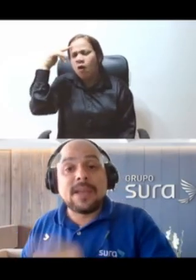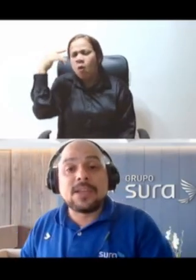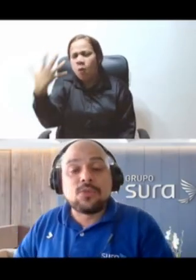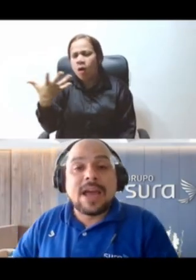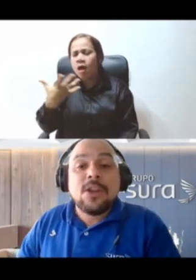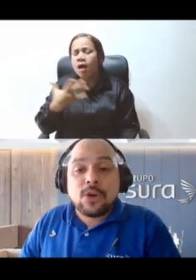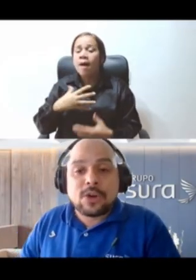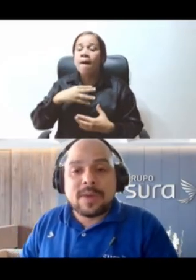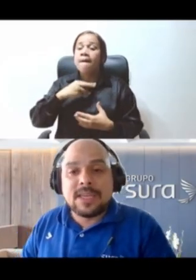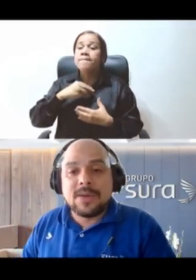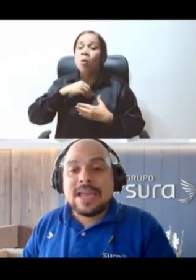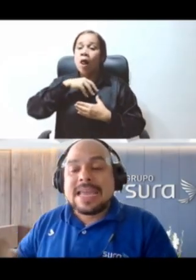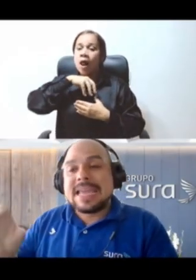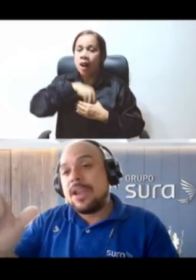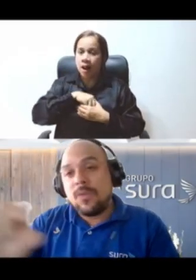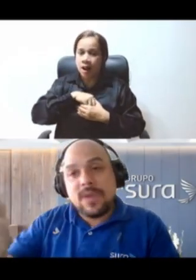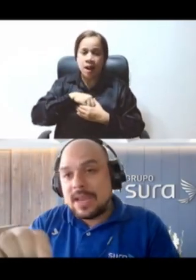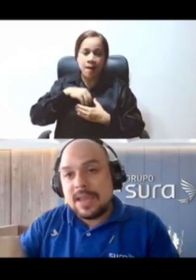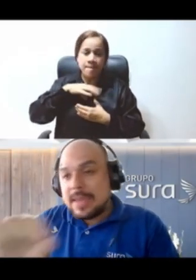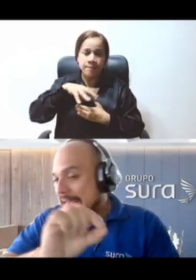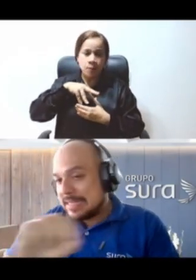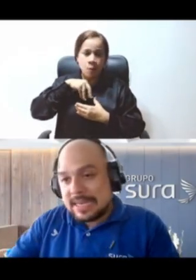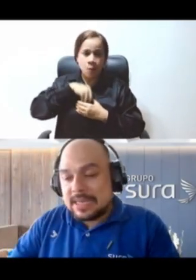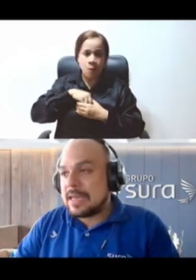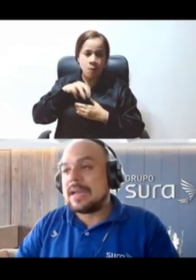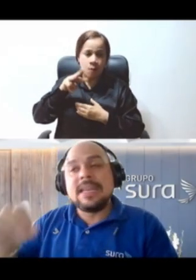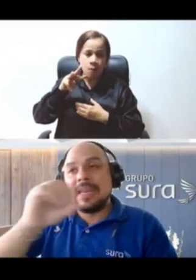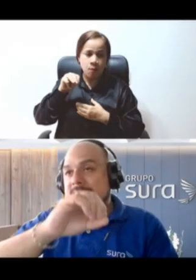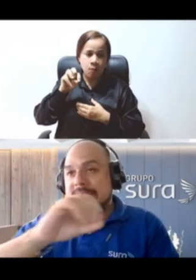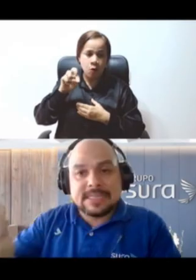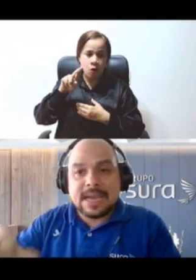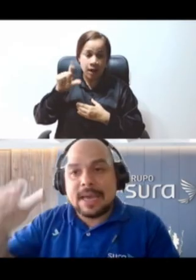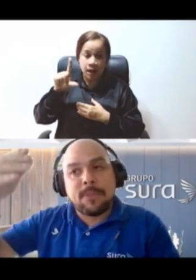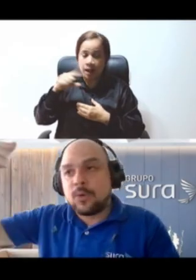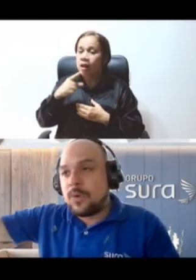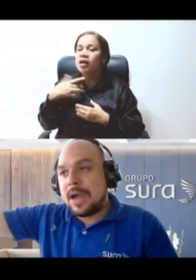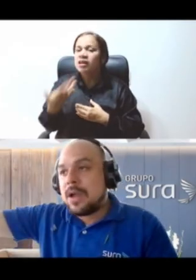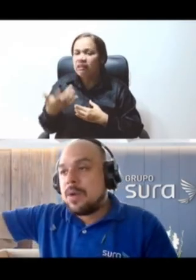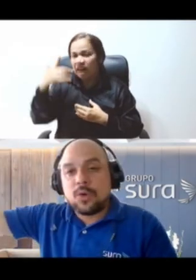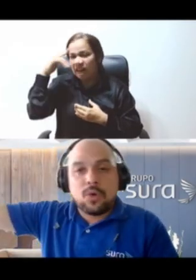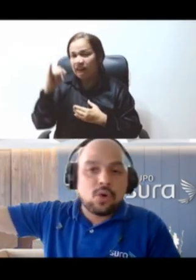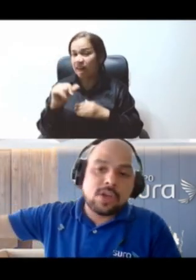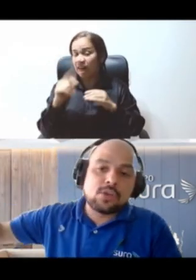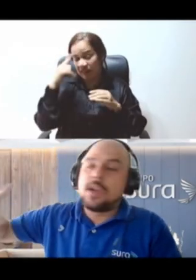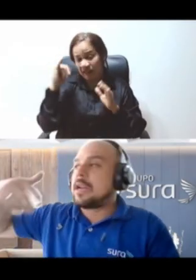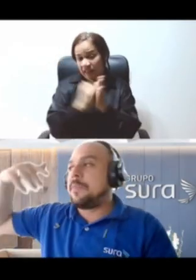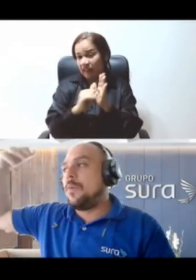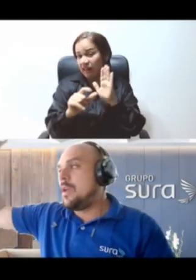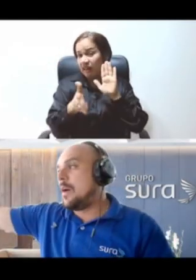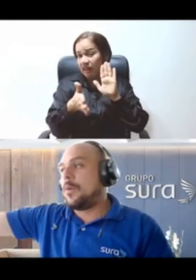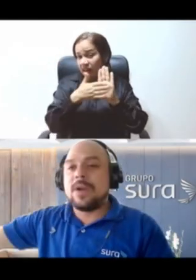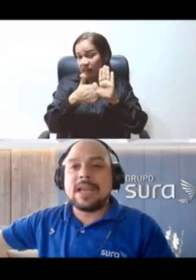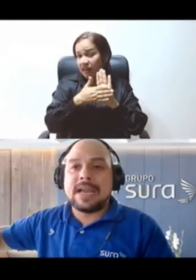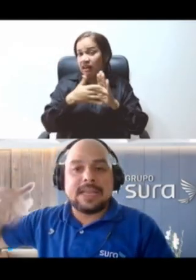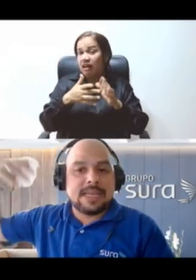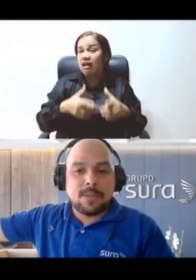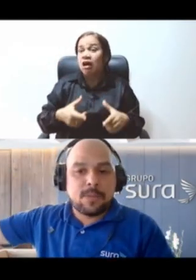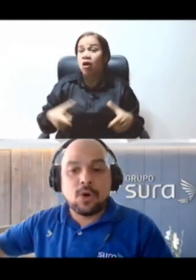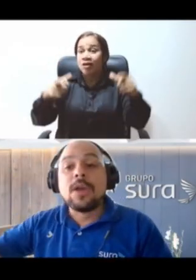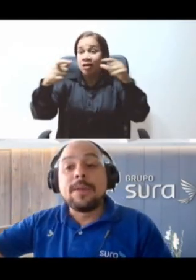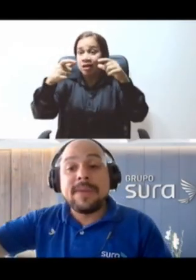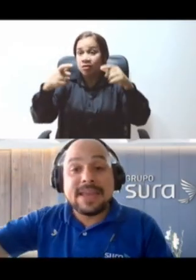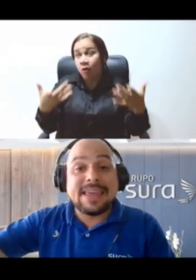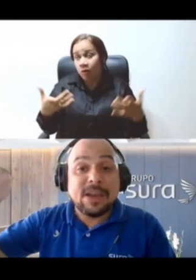moralidad también es una normativa que no viene escrita ni legislada por un Congreso de la República, por